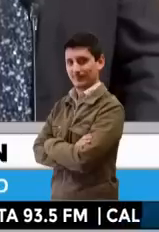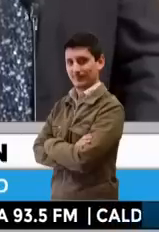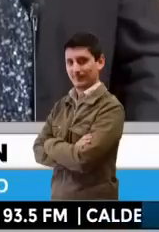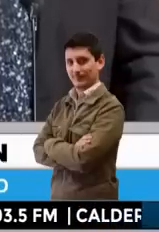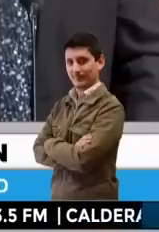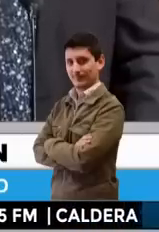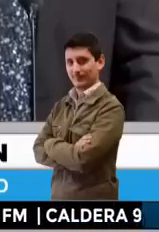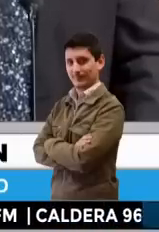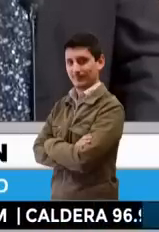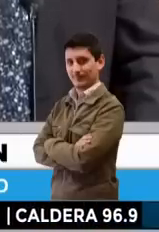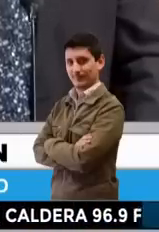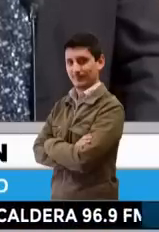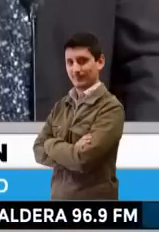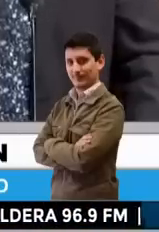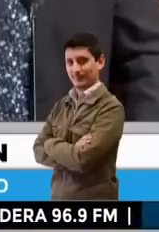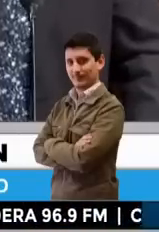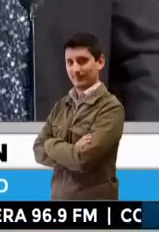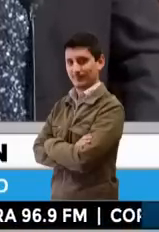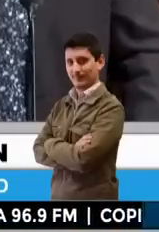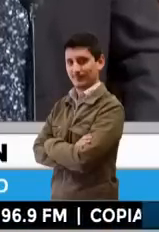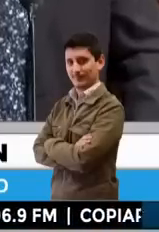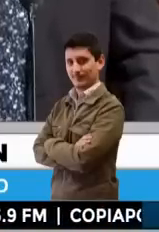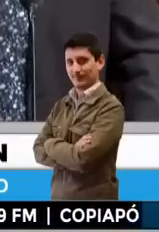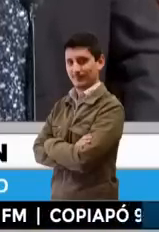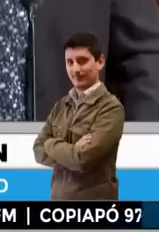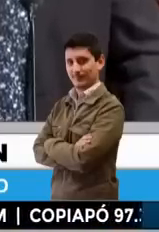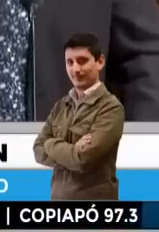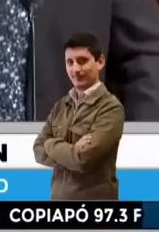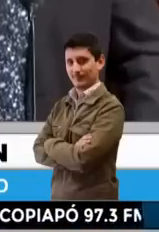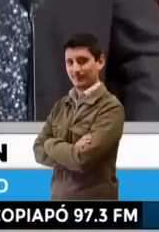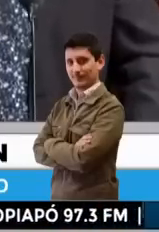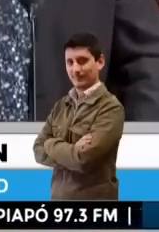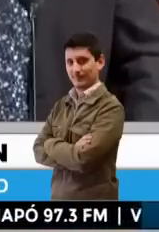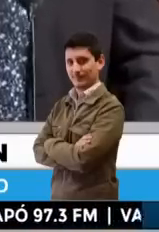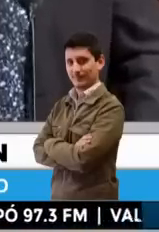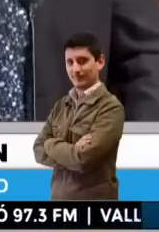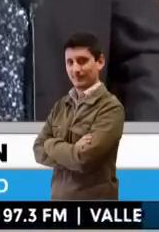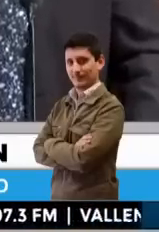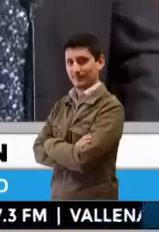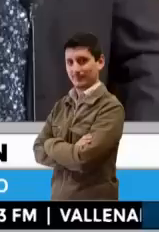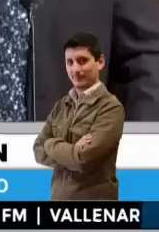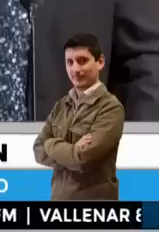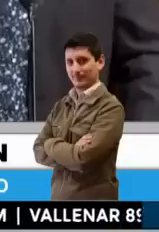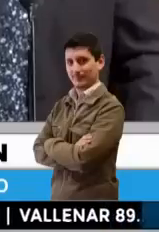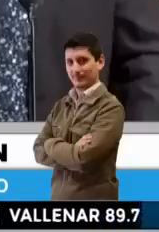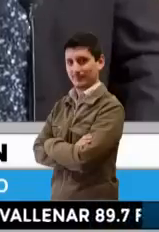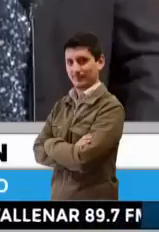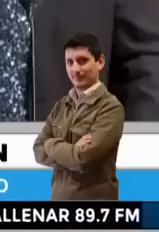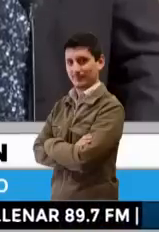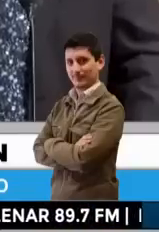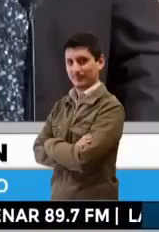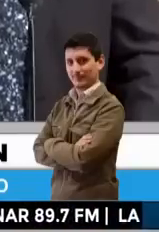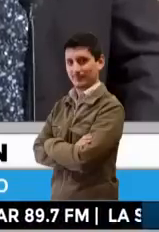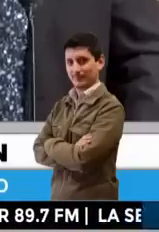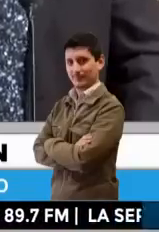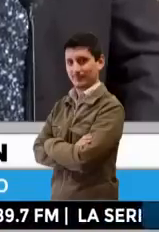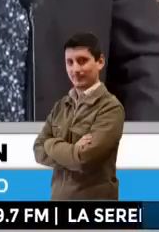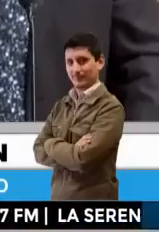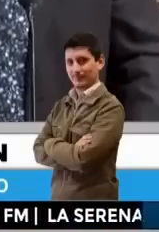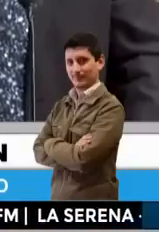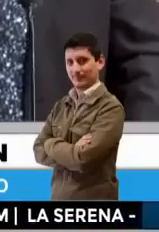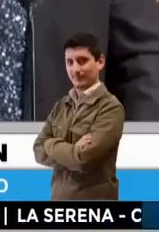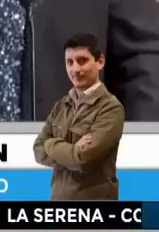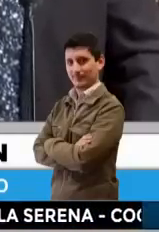decía, en un momento lo entendimos, un senador de oposición a todo esto, pero después siguió y no paró